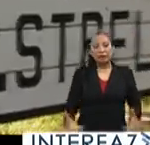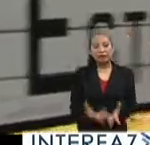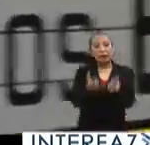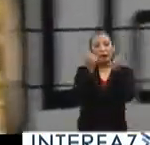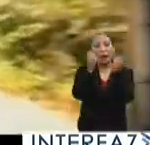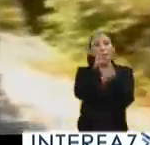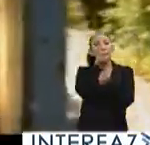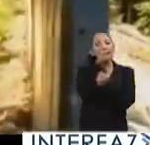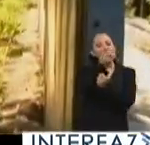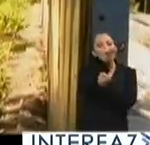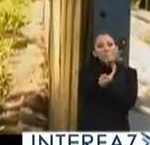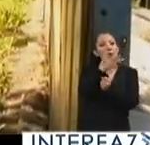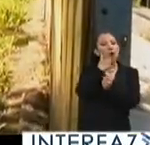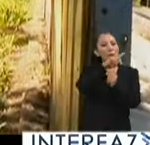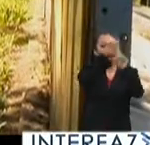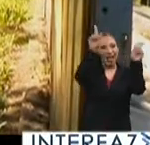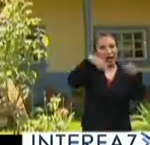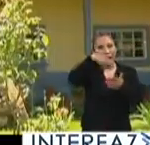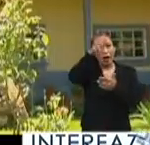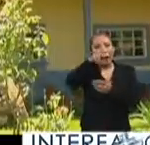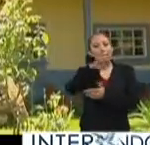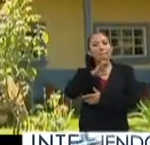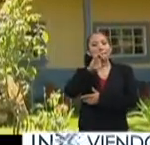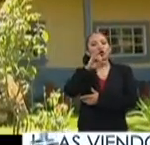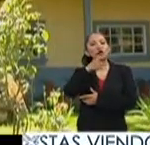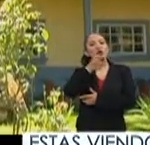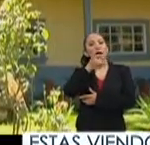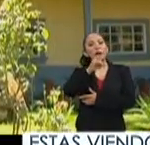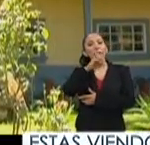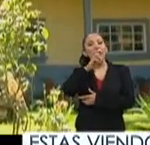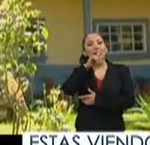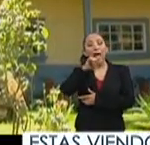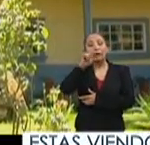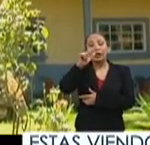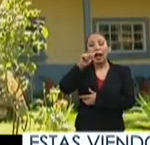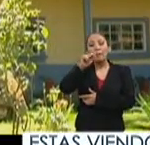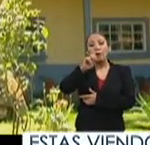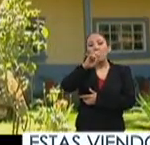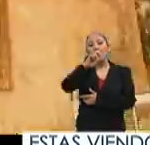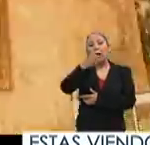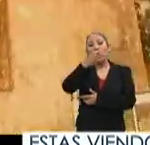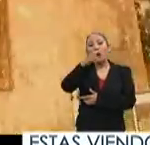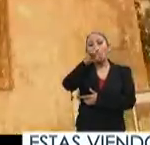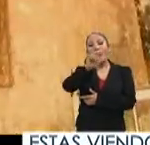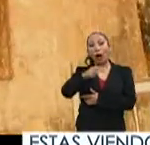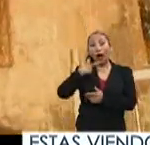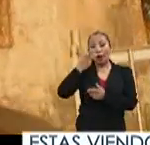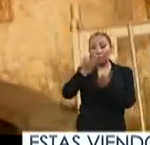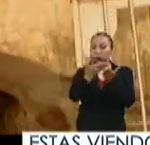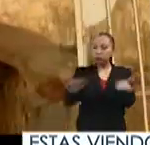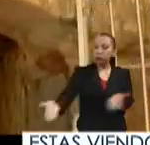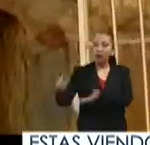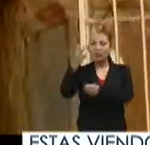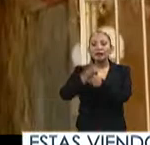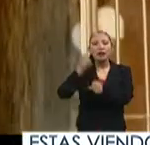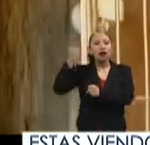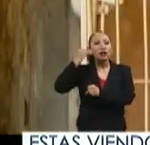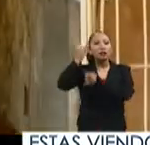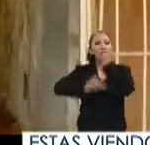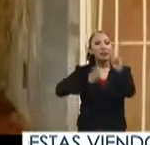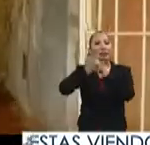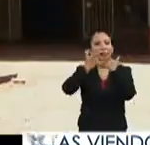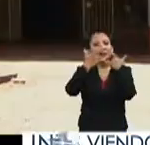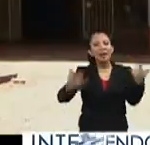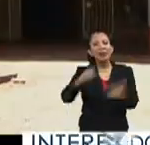Rescatando las palabras del muralista Gustavo Bernal Navarro, Tlalpujahua abrió sus puertas al tercer Congreso Internacional